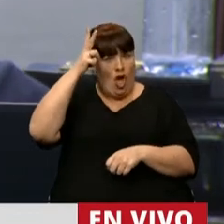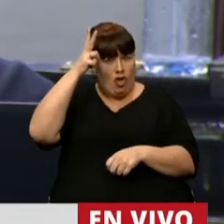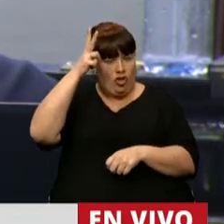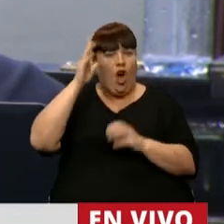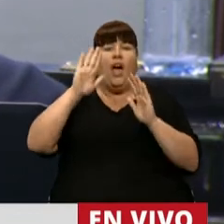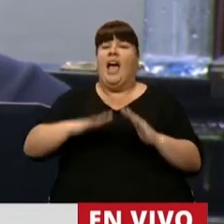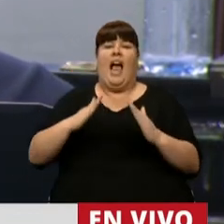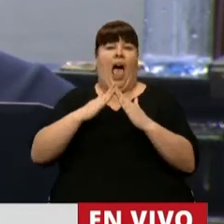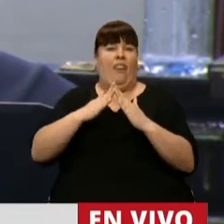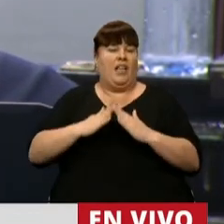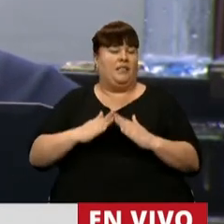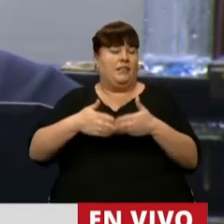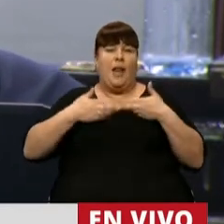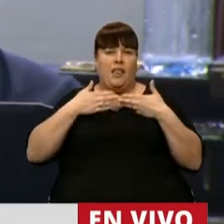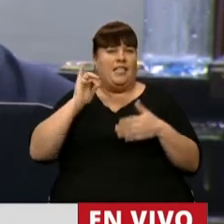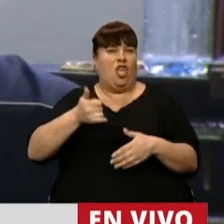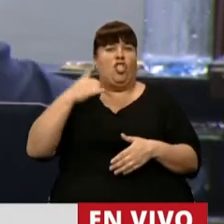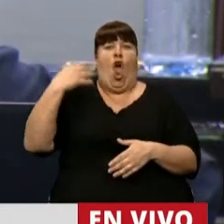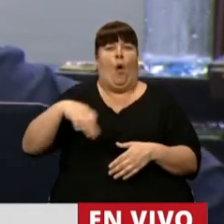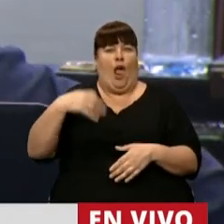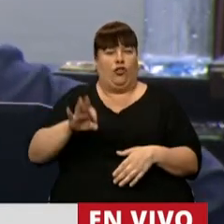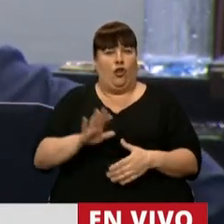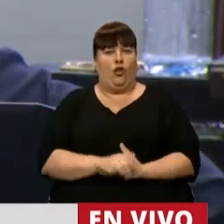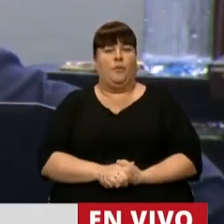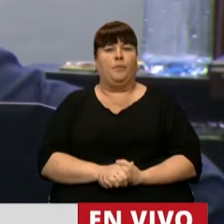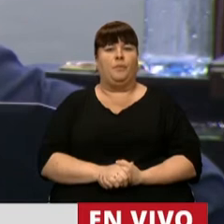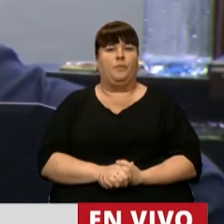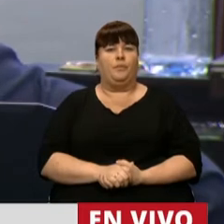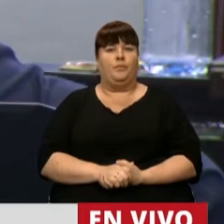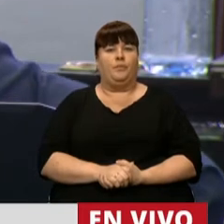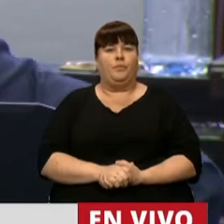el aislamiento social preventivo y obligatorio.